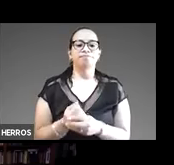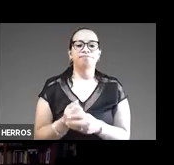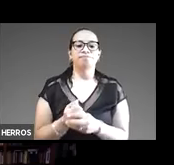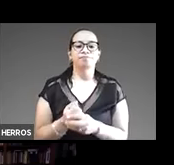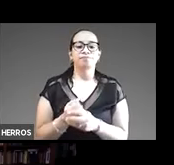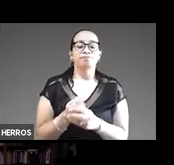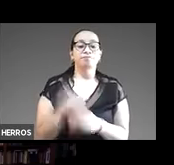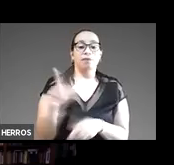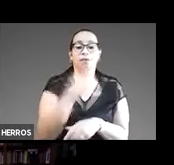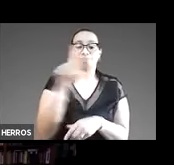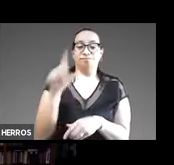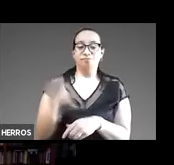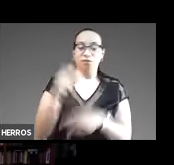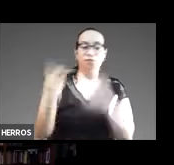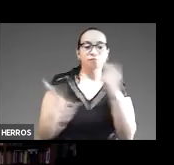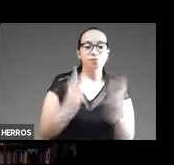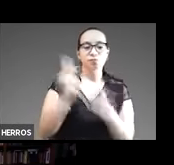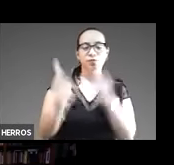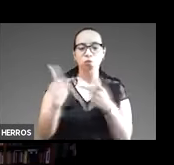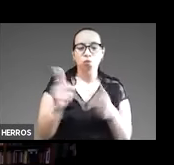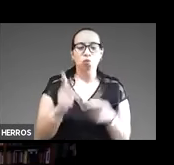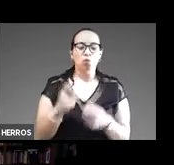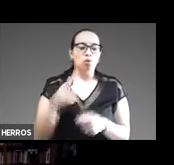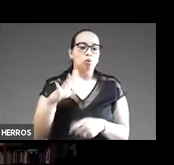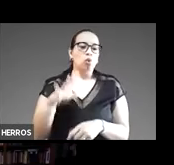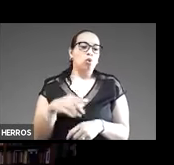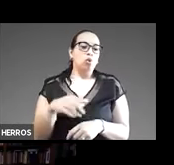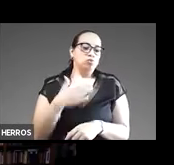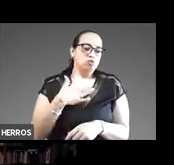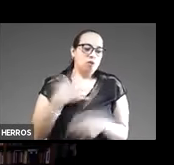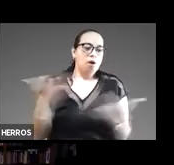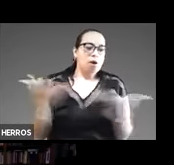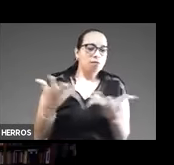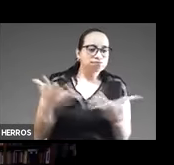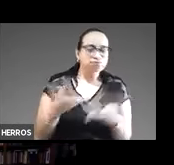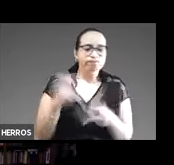Después de la ronda de preguntas que yo les estaré